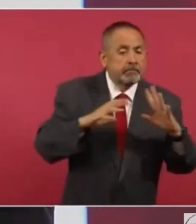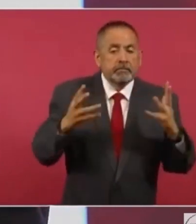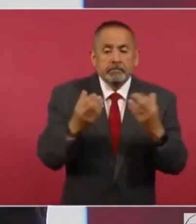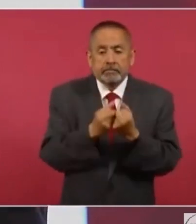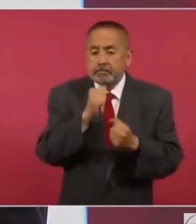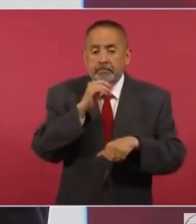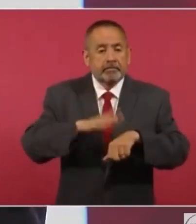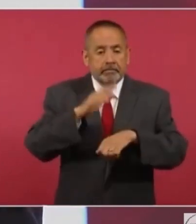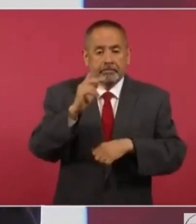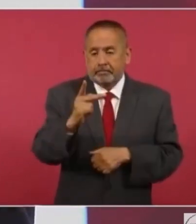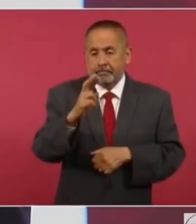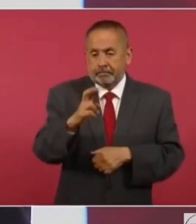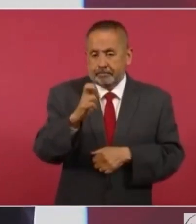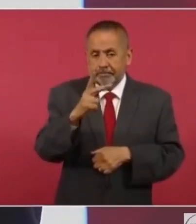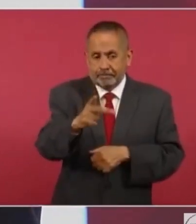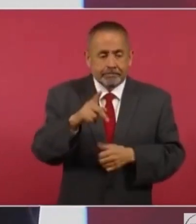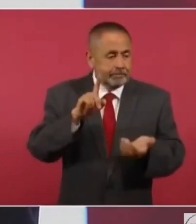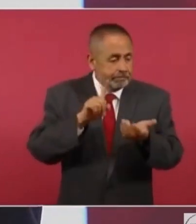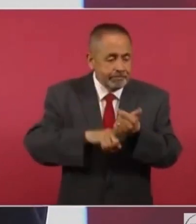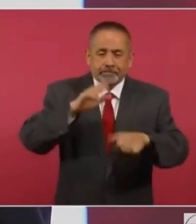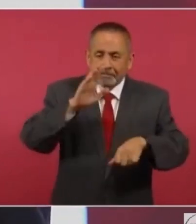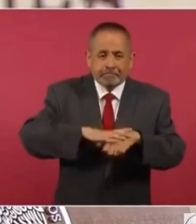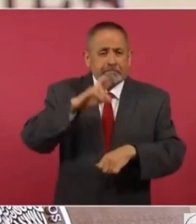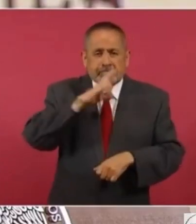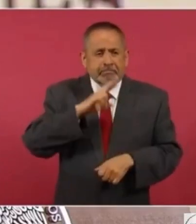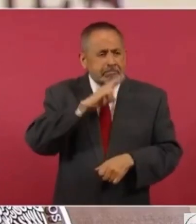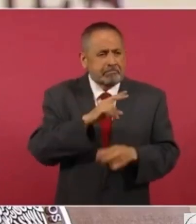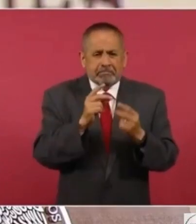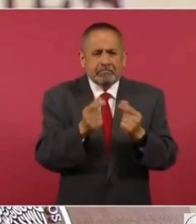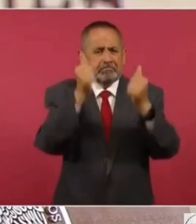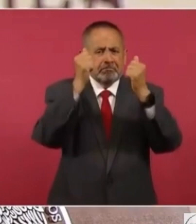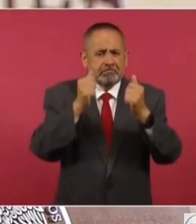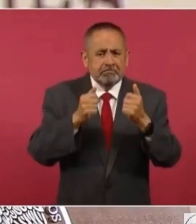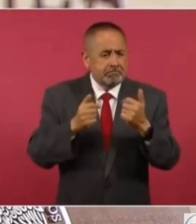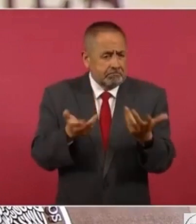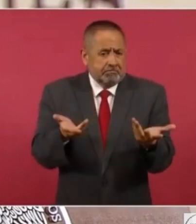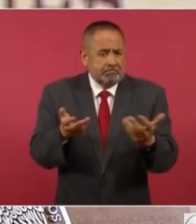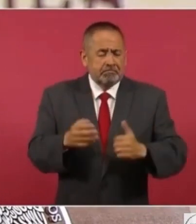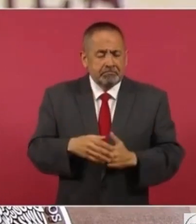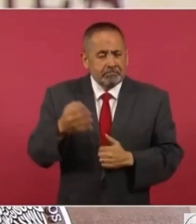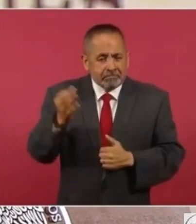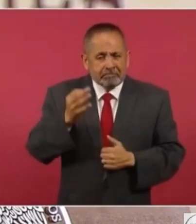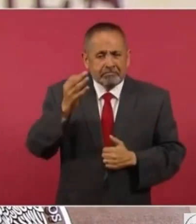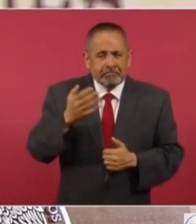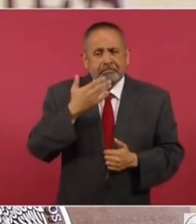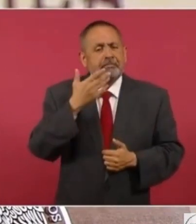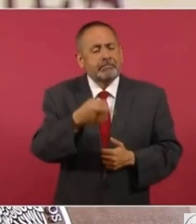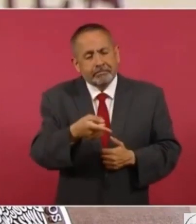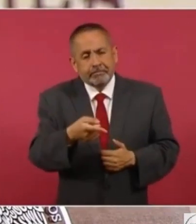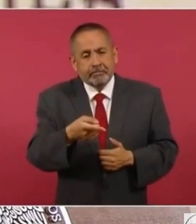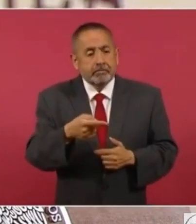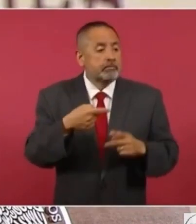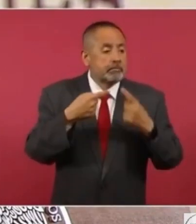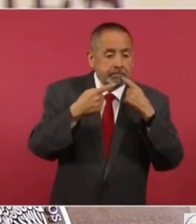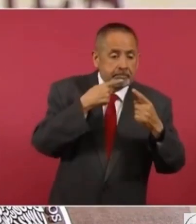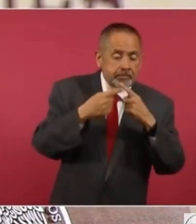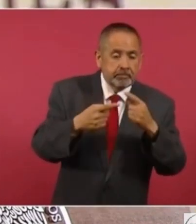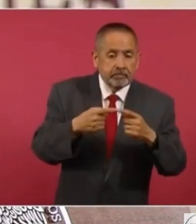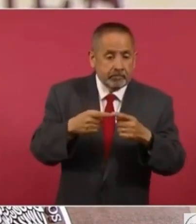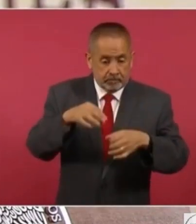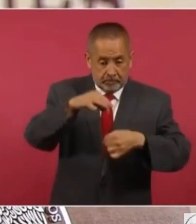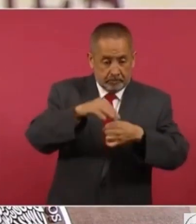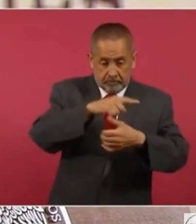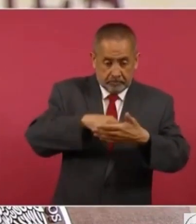el PREP para un conteo más certero. Además, el conteo oficial de votos terminará a unas